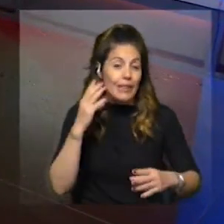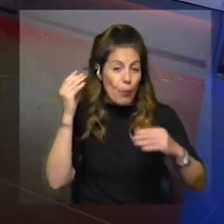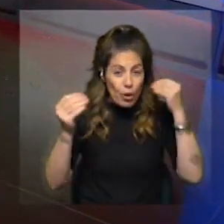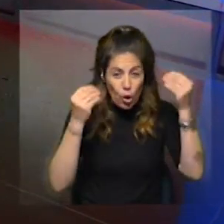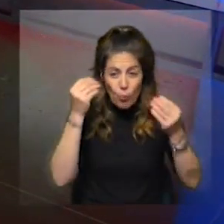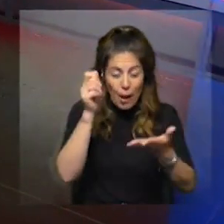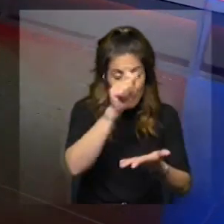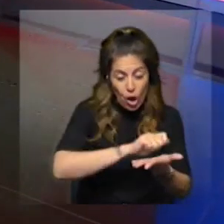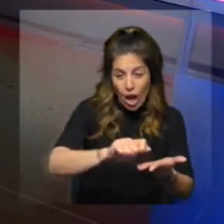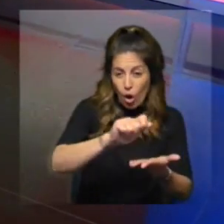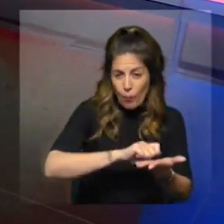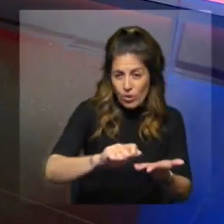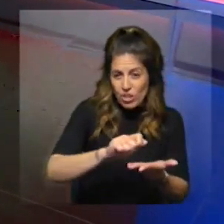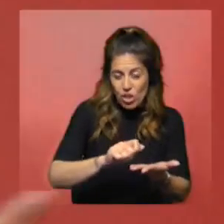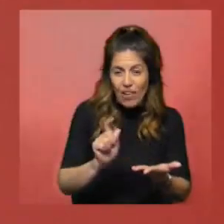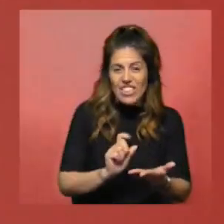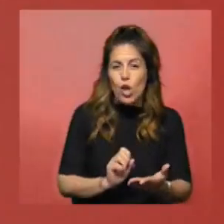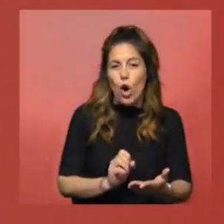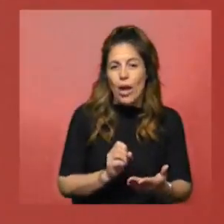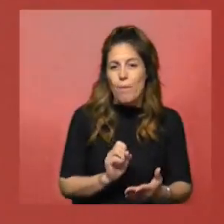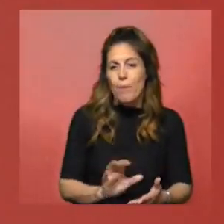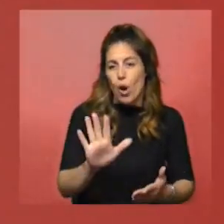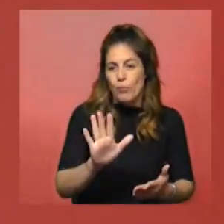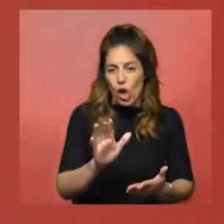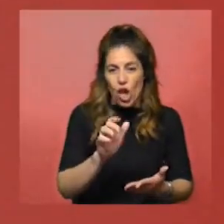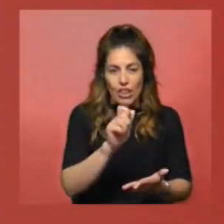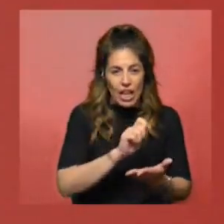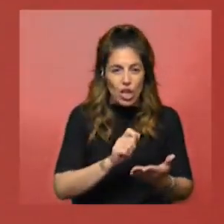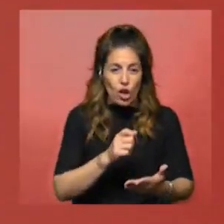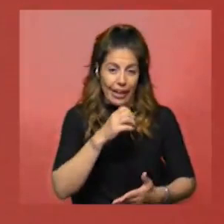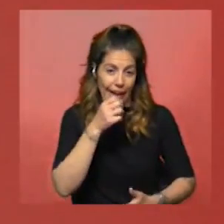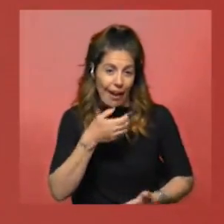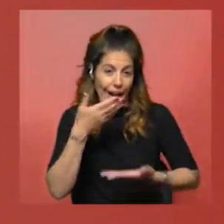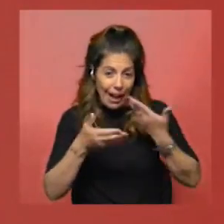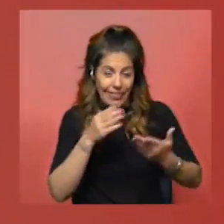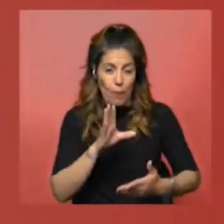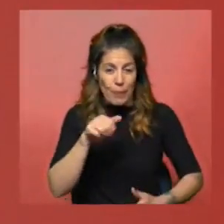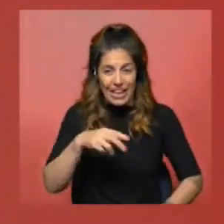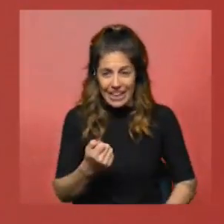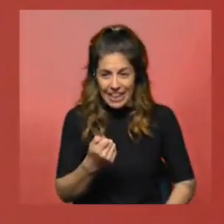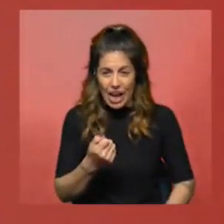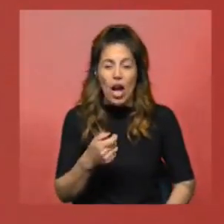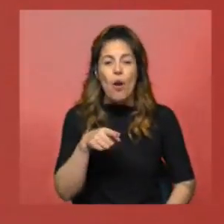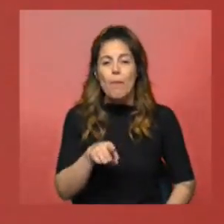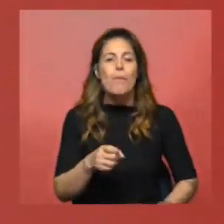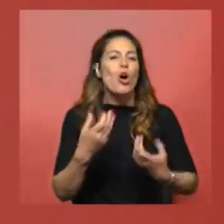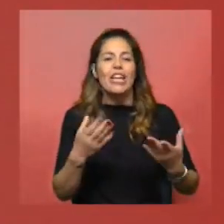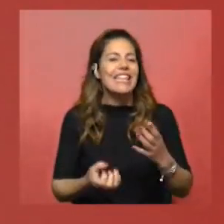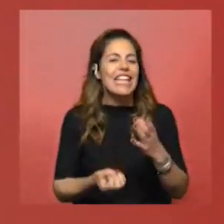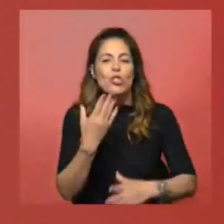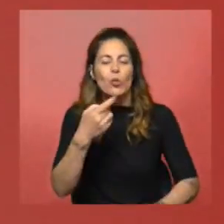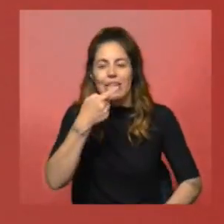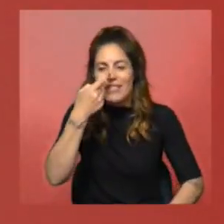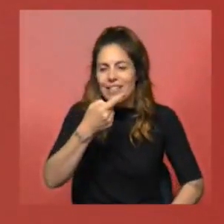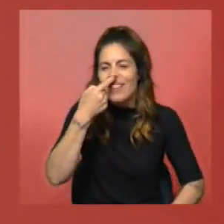la composición, que a veces no es tan característico de los intérpretes de plena, que muchas veces tienen versiones. ¿Por qué te surge ese